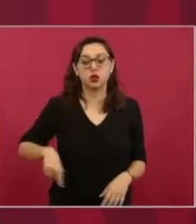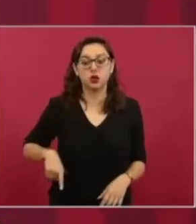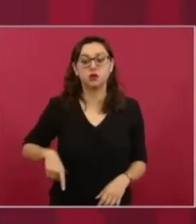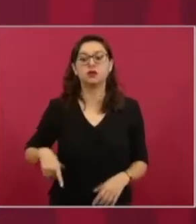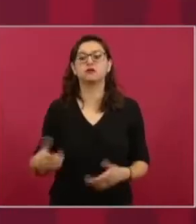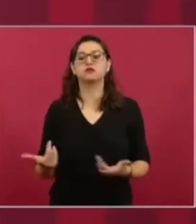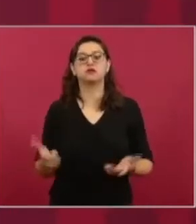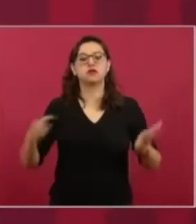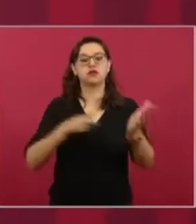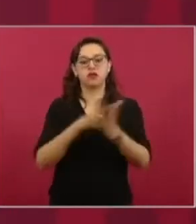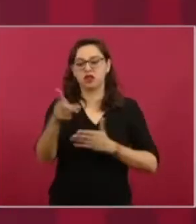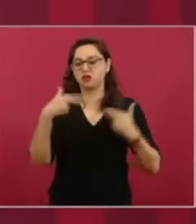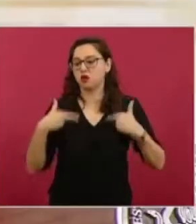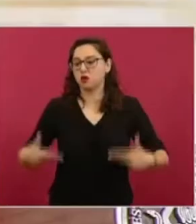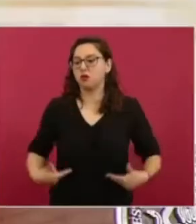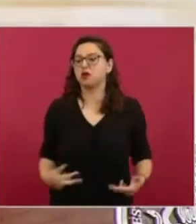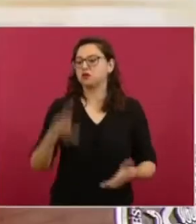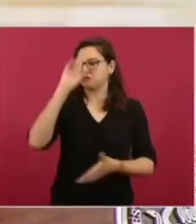del territorio,